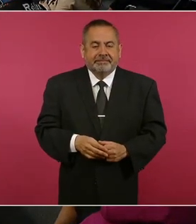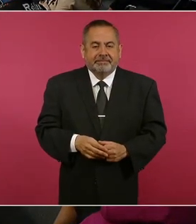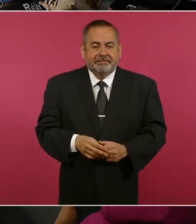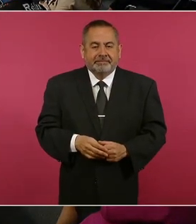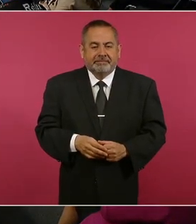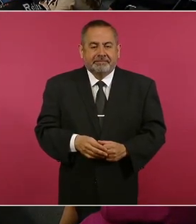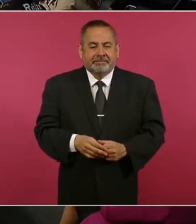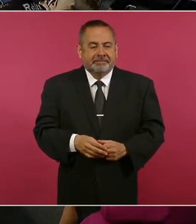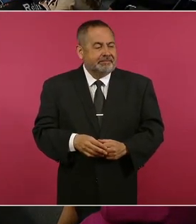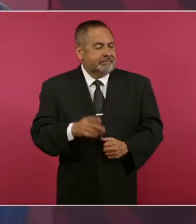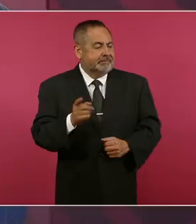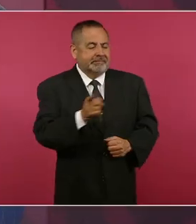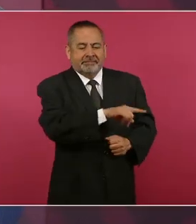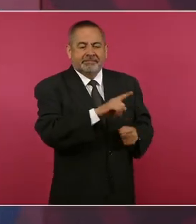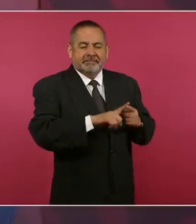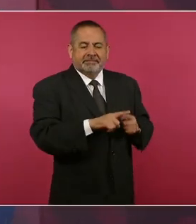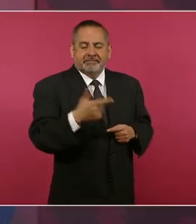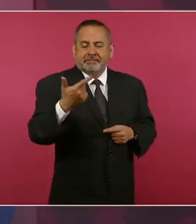Guadalupe